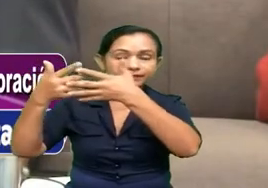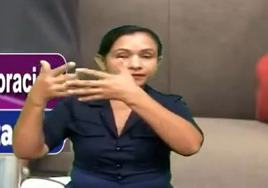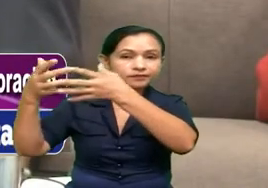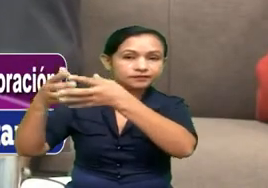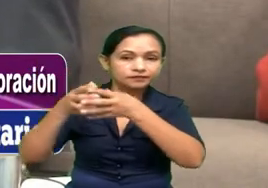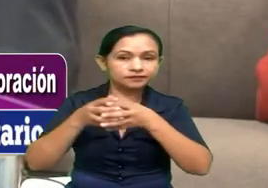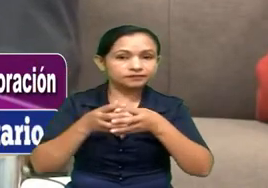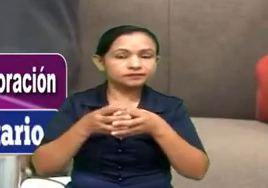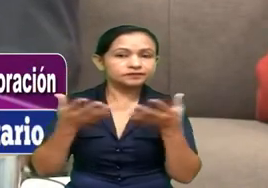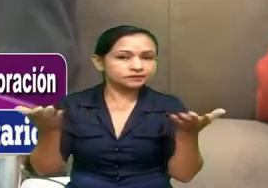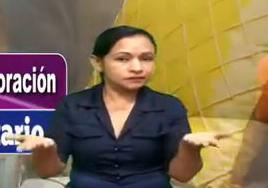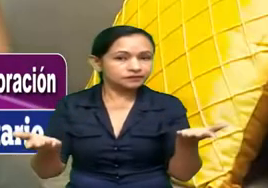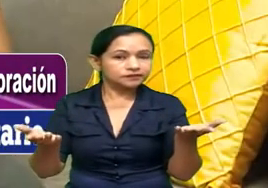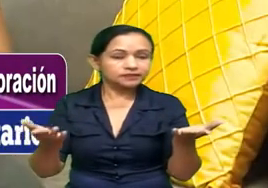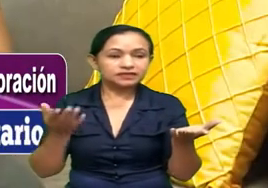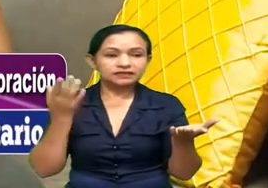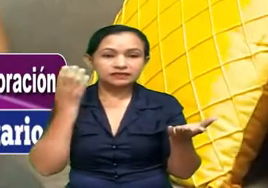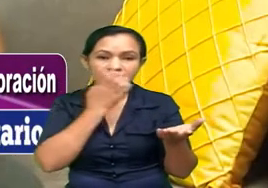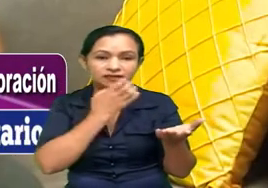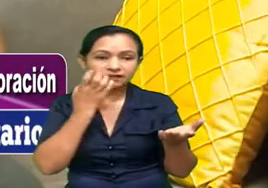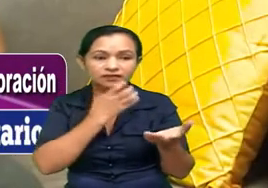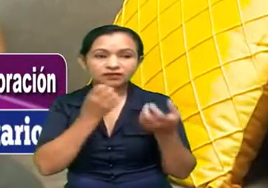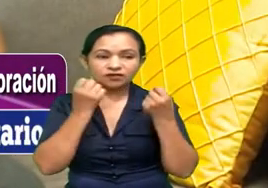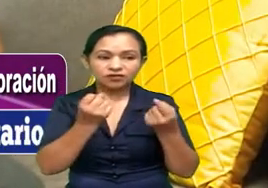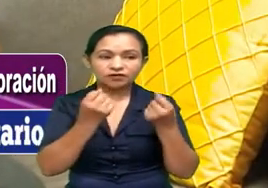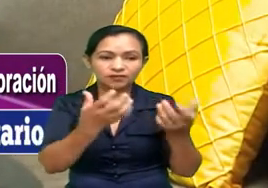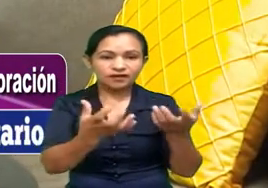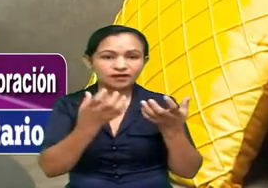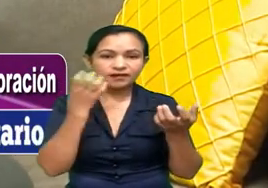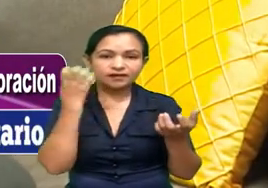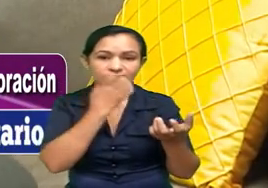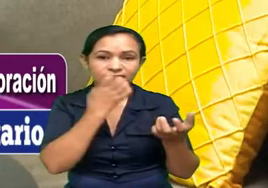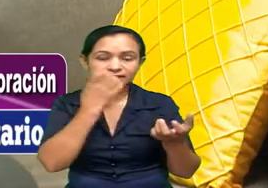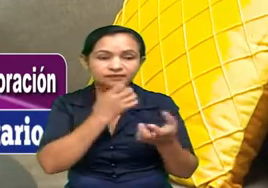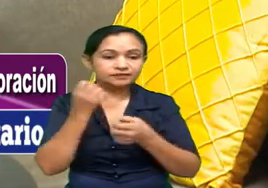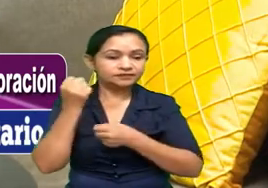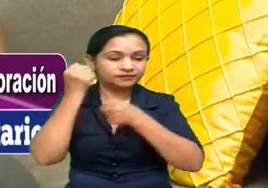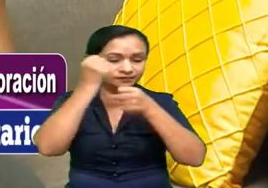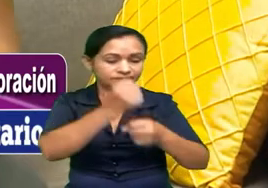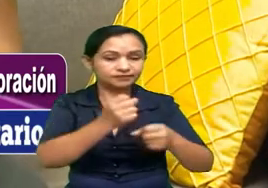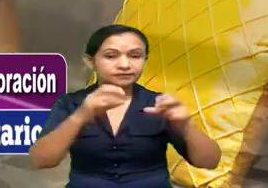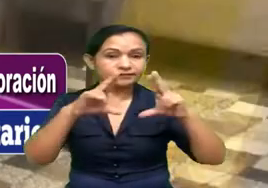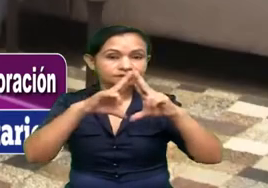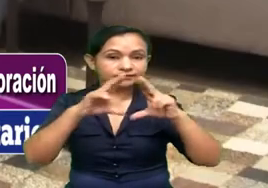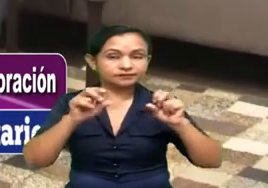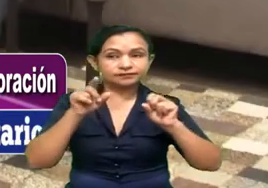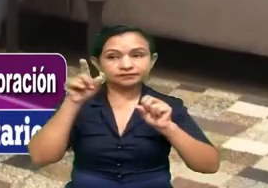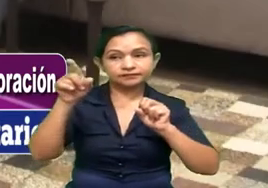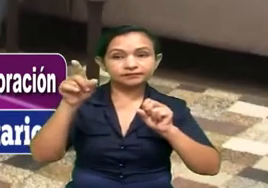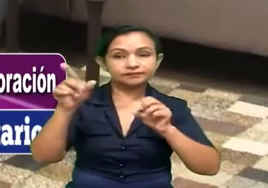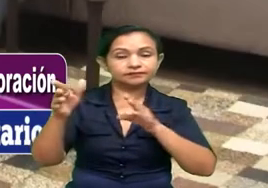línea, un sureño esclavista. Pero quería venir a imponer a Nicaragua lo que en Estados Unidos ya se...